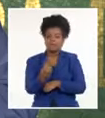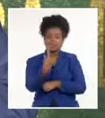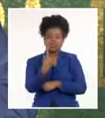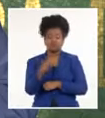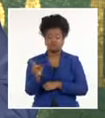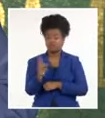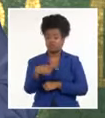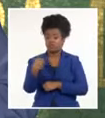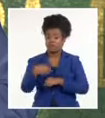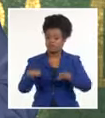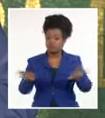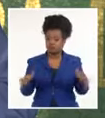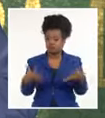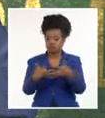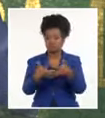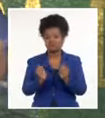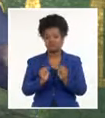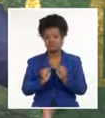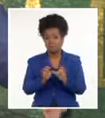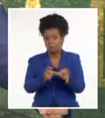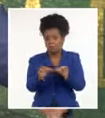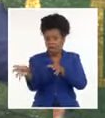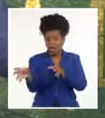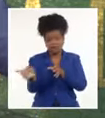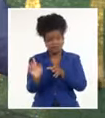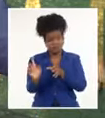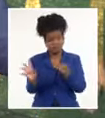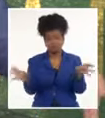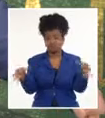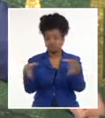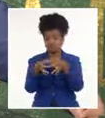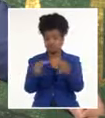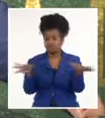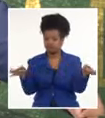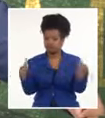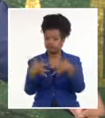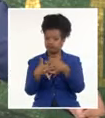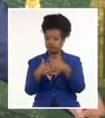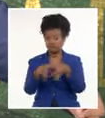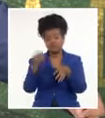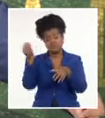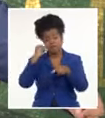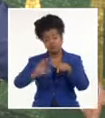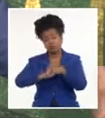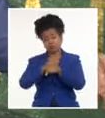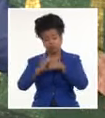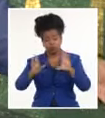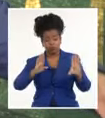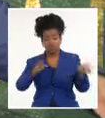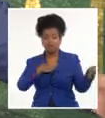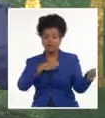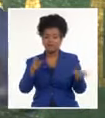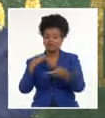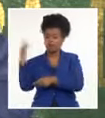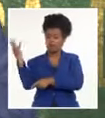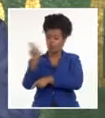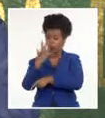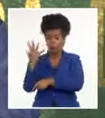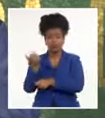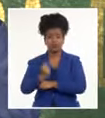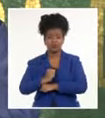por separado puede hacerlo. Y así como la pandemia, está el cambio climático, la crisis climática, está